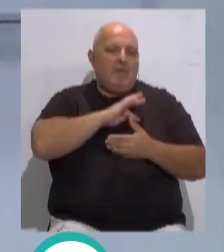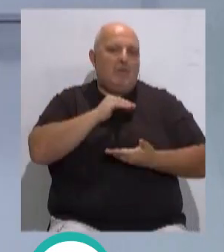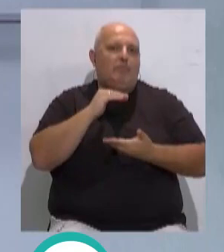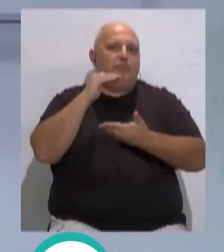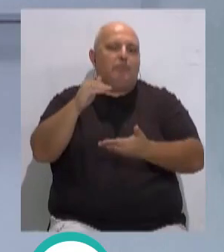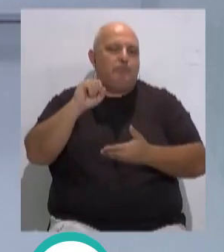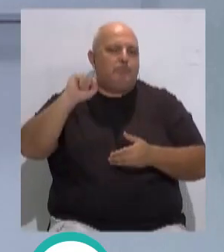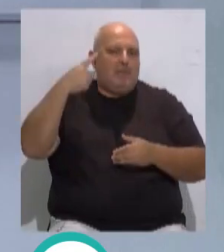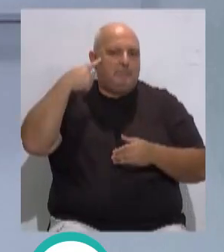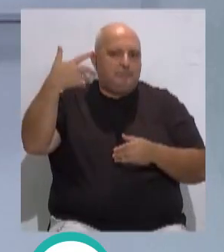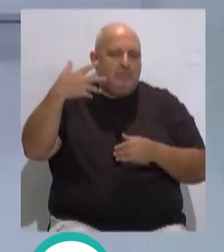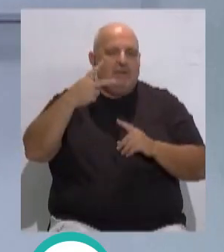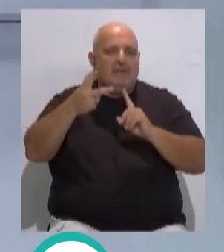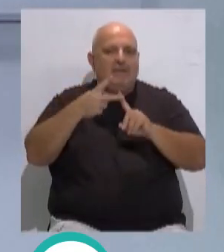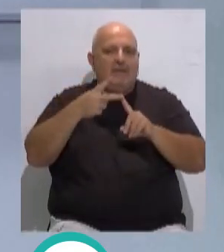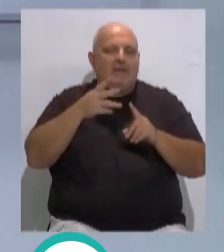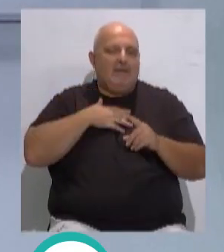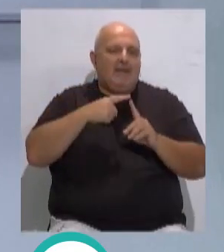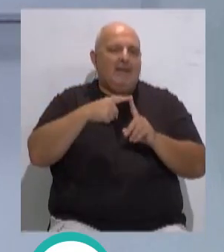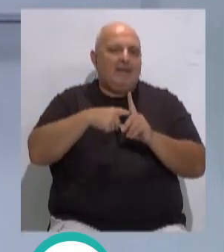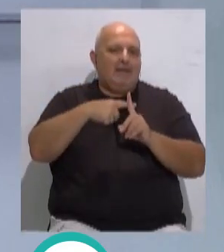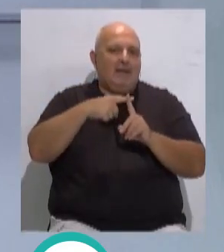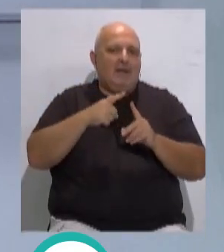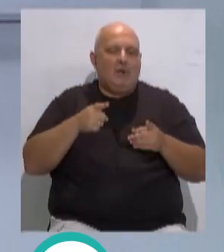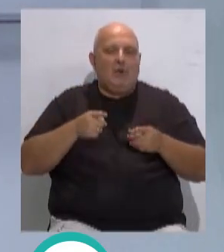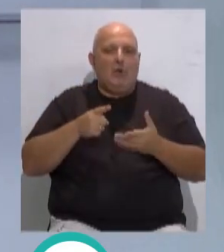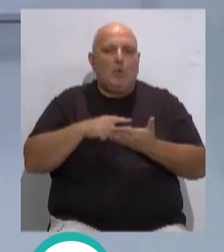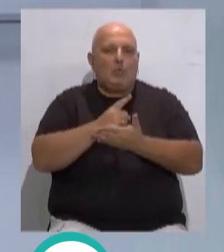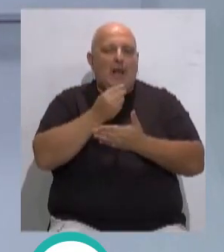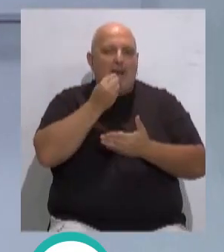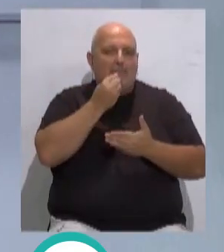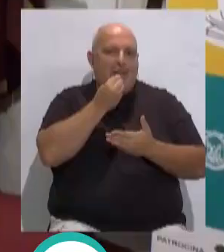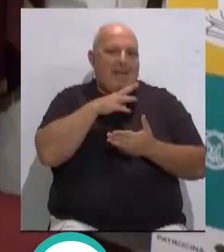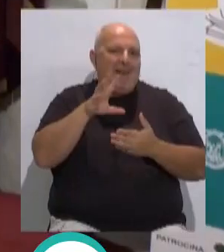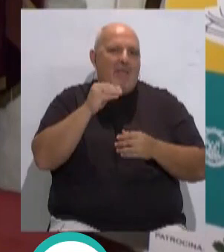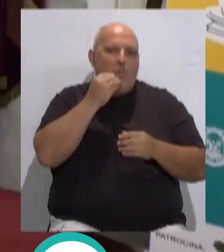establecimiento más popular y el segundo de la categoría La Ruta La Mar de Bueno.